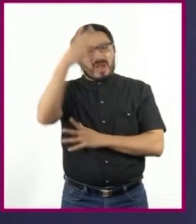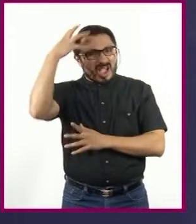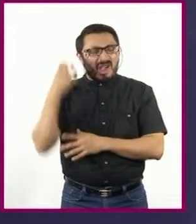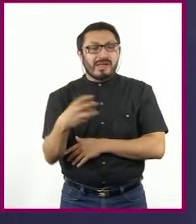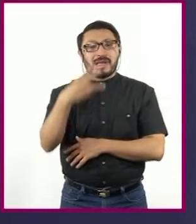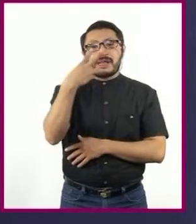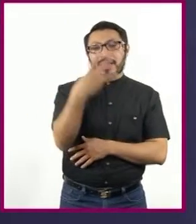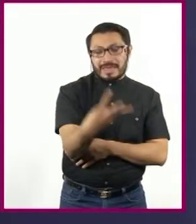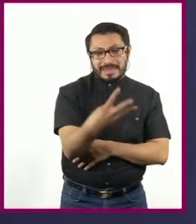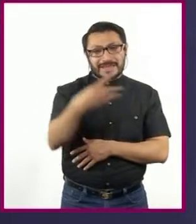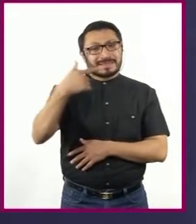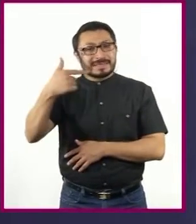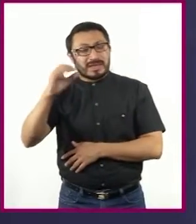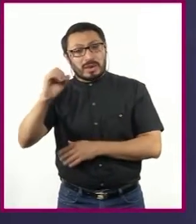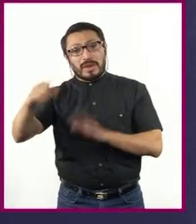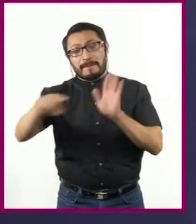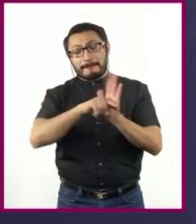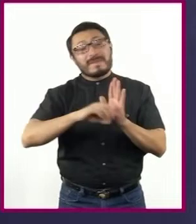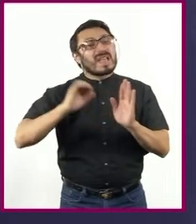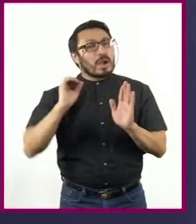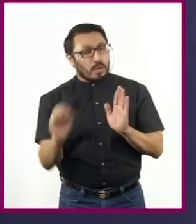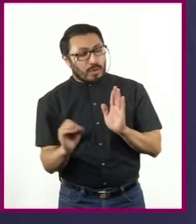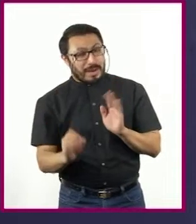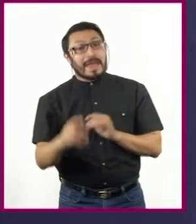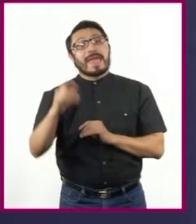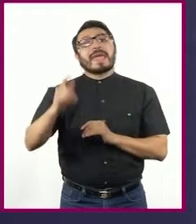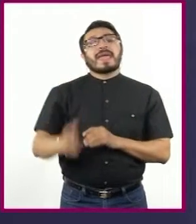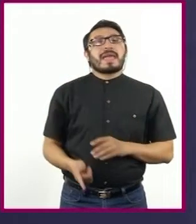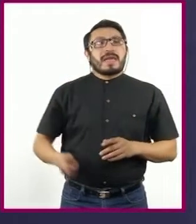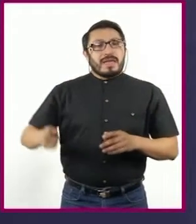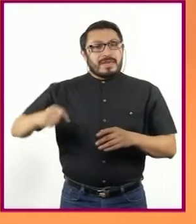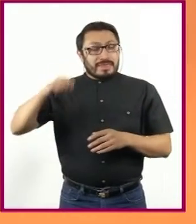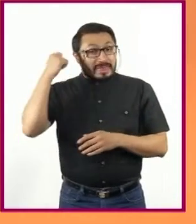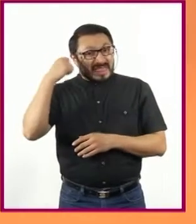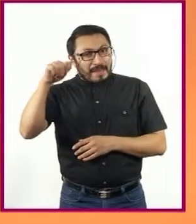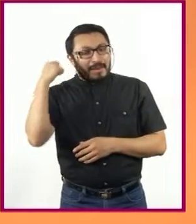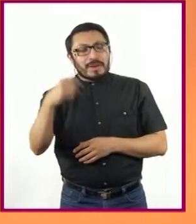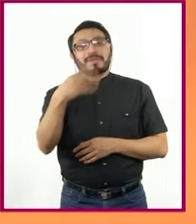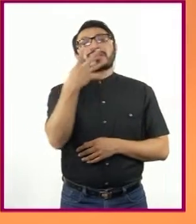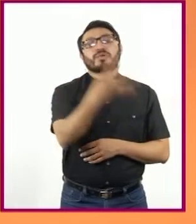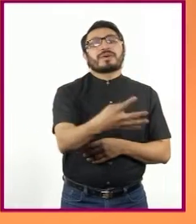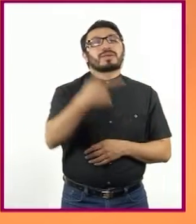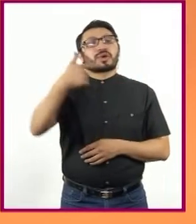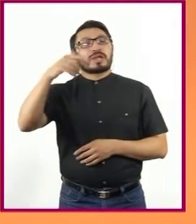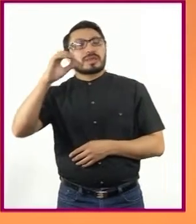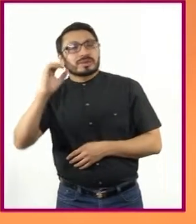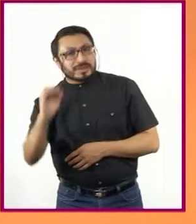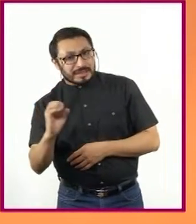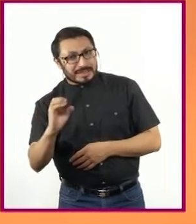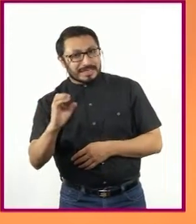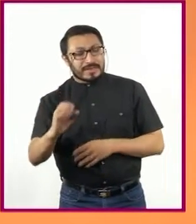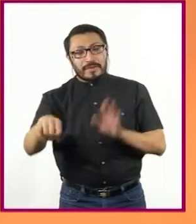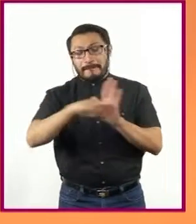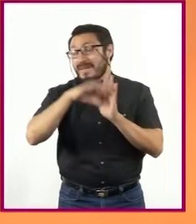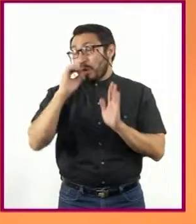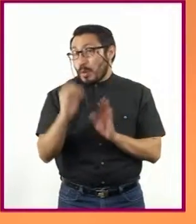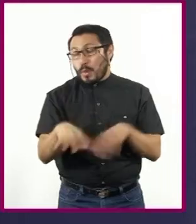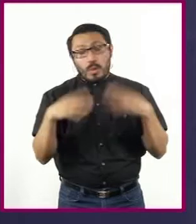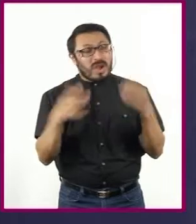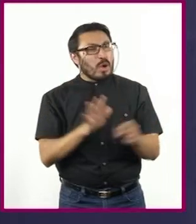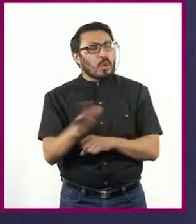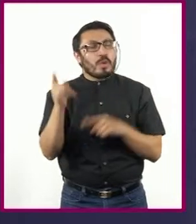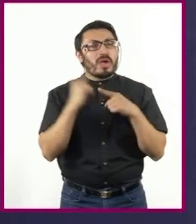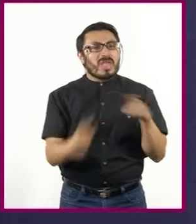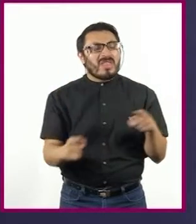3 grados centígrados bajo cero, y Tamaulipas, 4 grados centígrados bajo cero. ¿Cuál es la